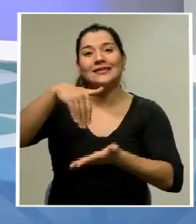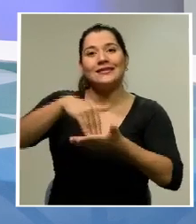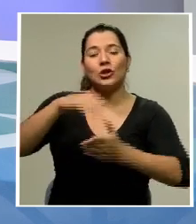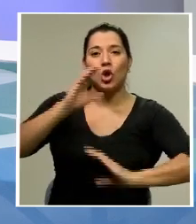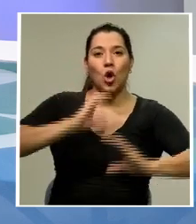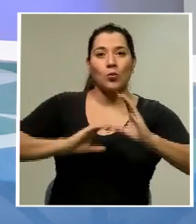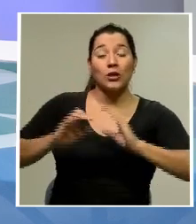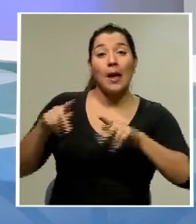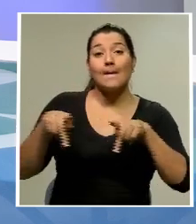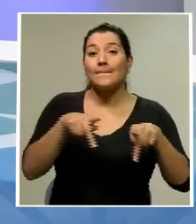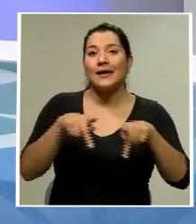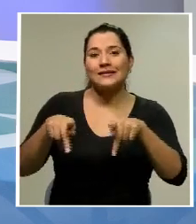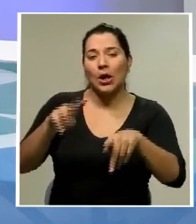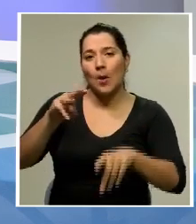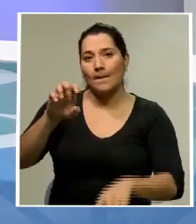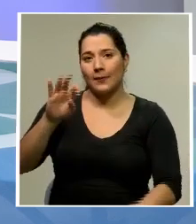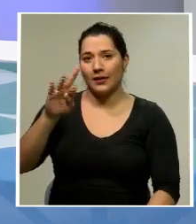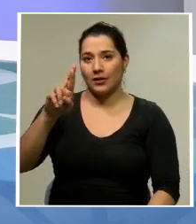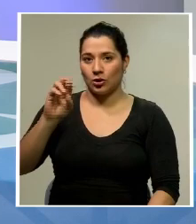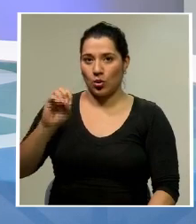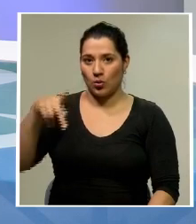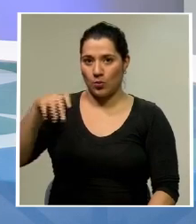de Paseo Metrópoli.